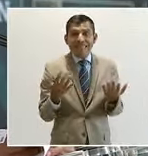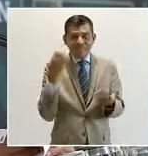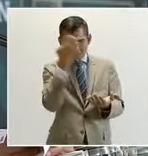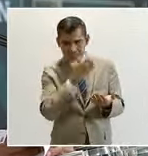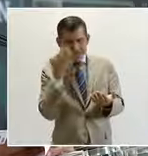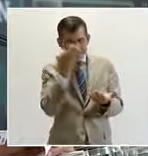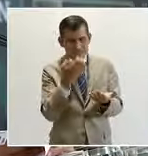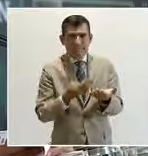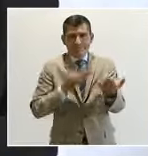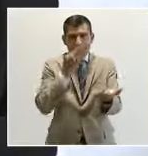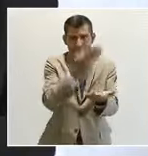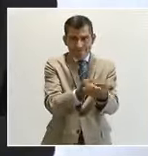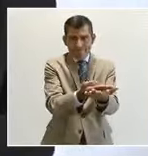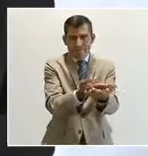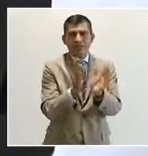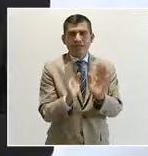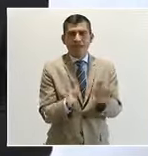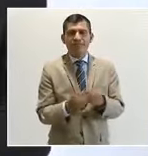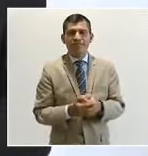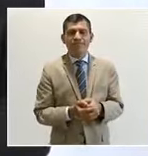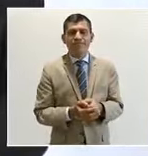y decían